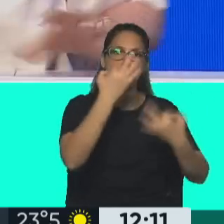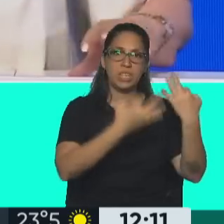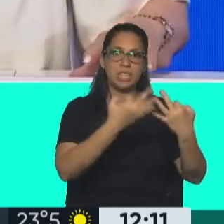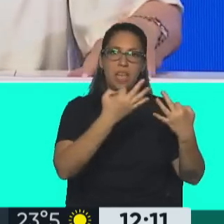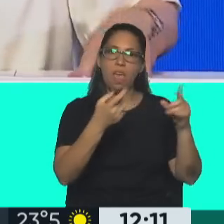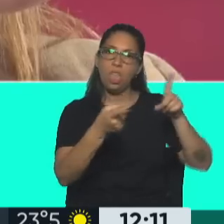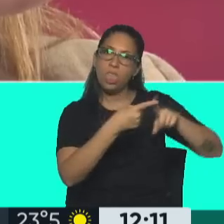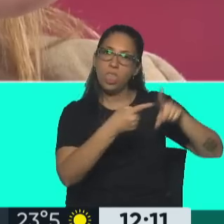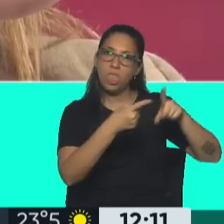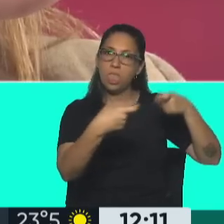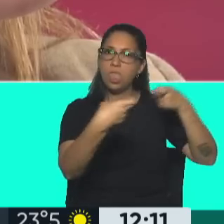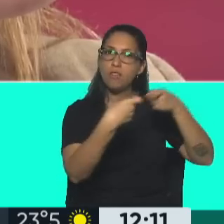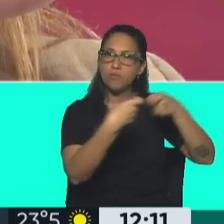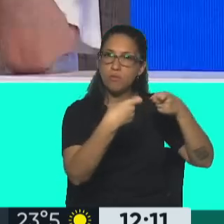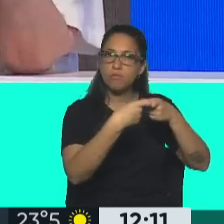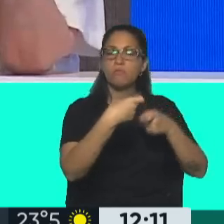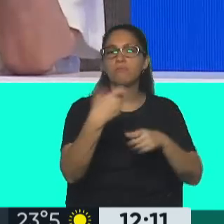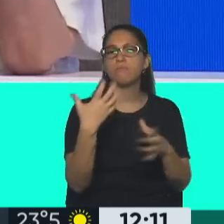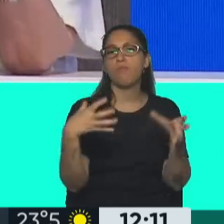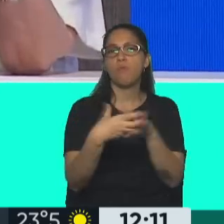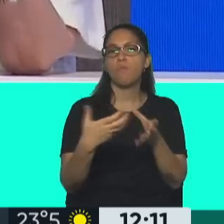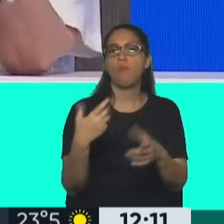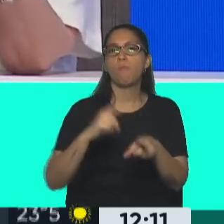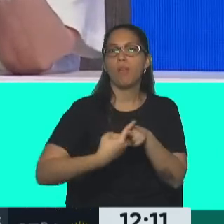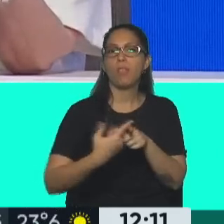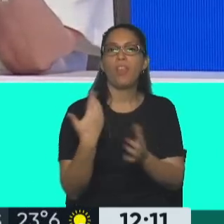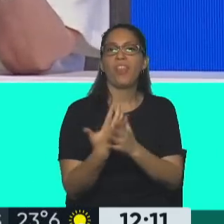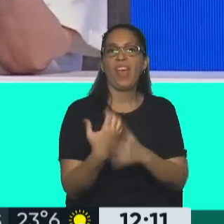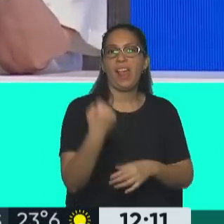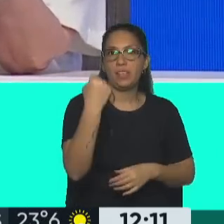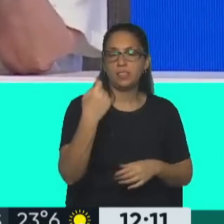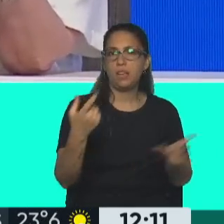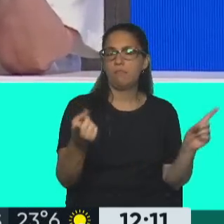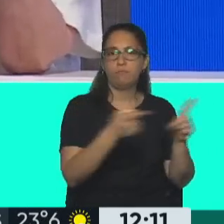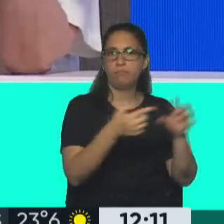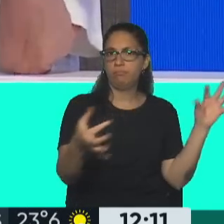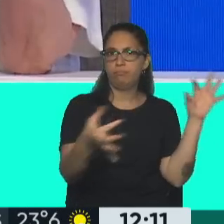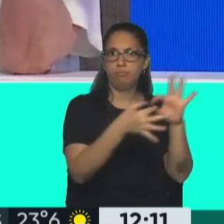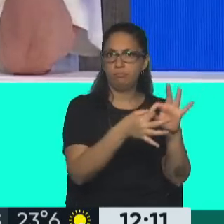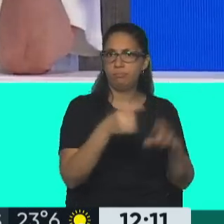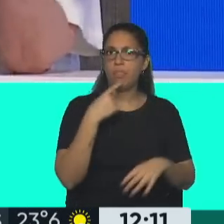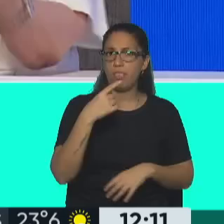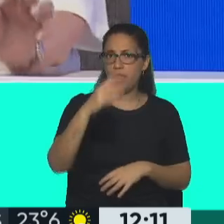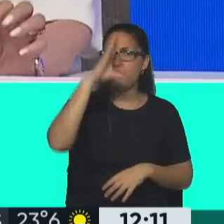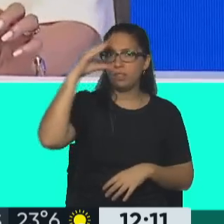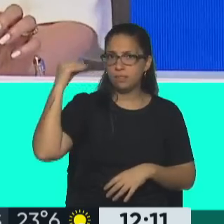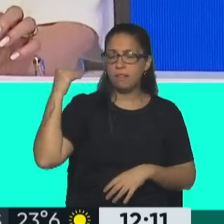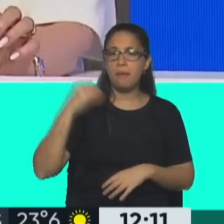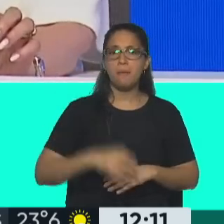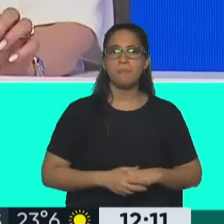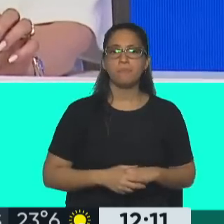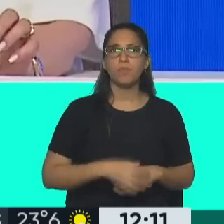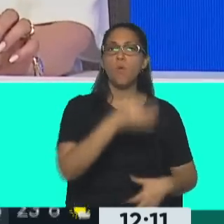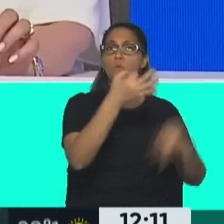connivencia con sectores de derecha de la República Argentina. Concretamente, dijo Cristina Fernández de Kirchner que la